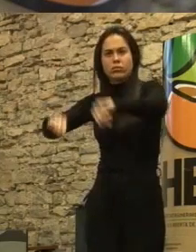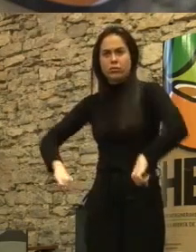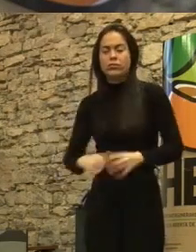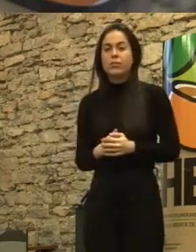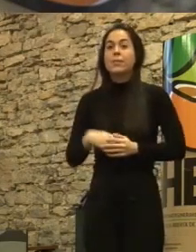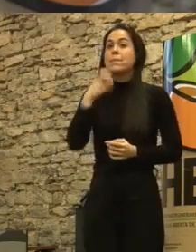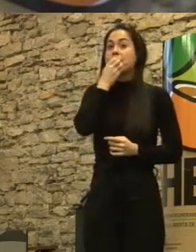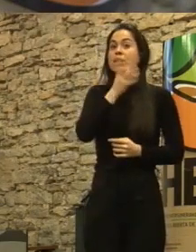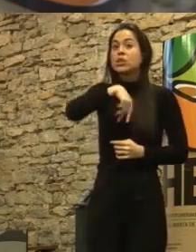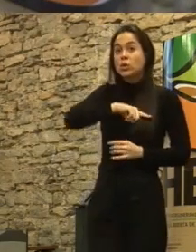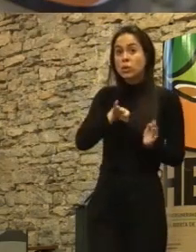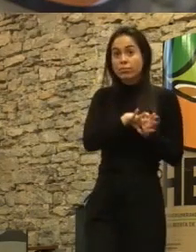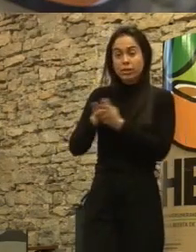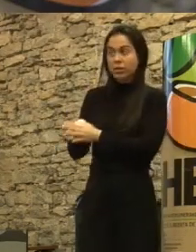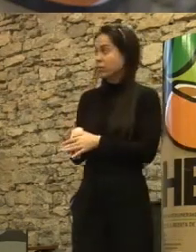nosotros